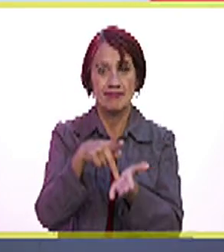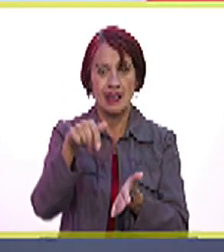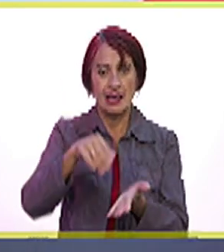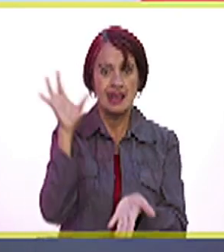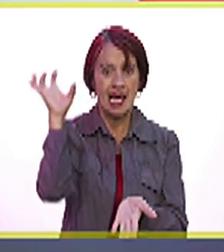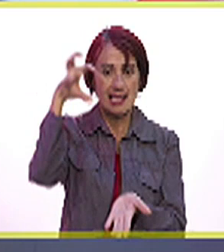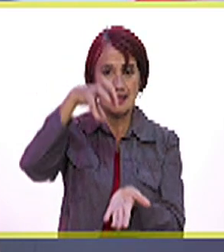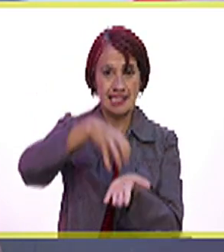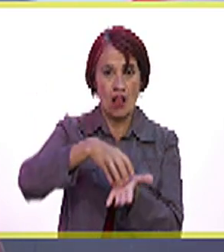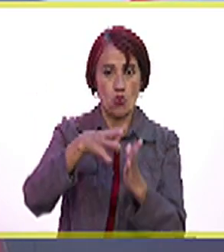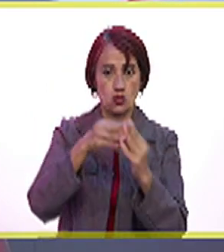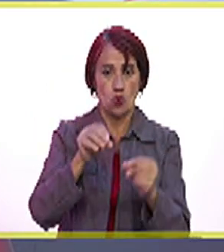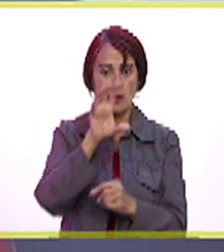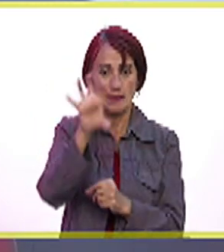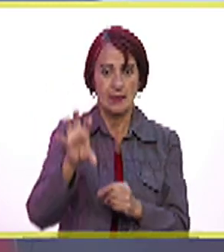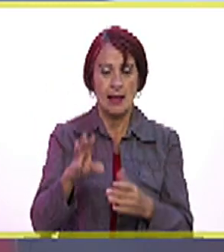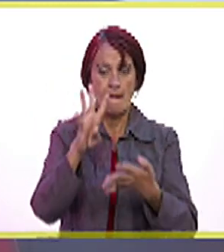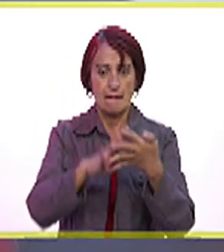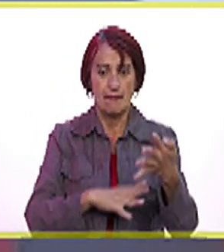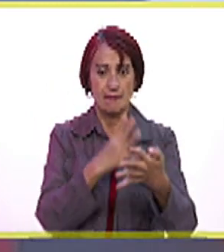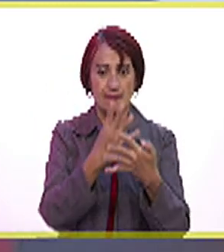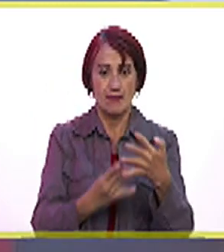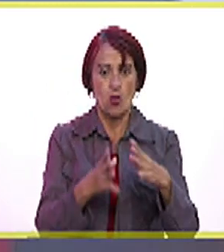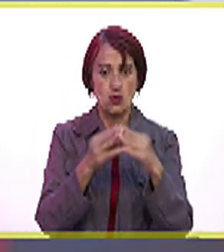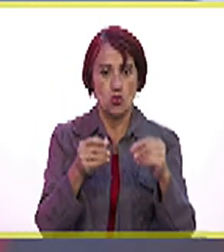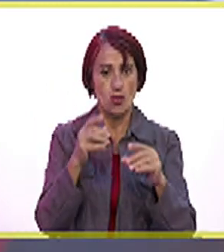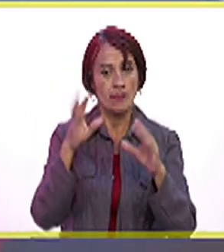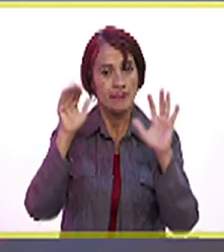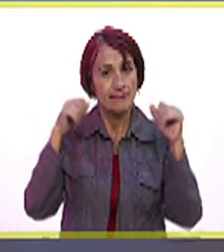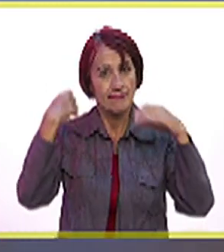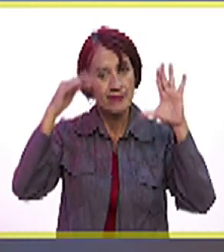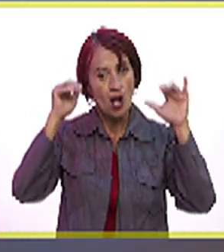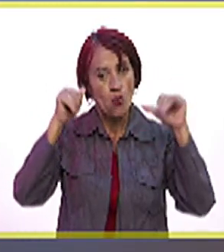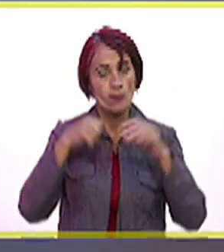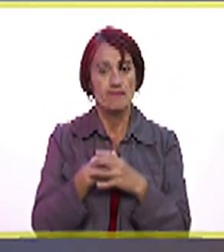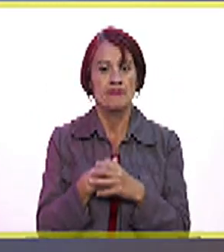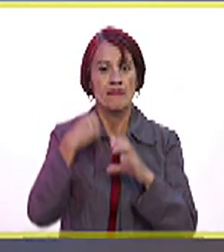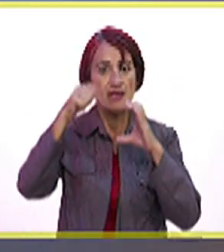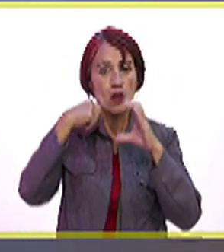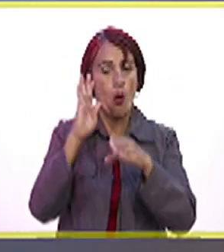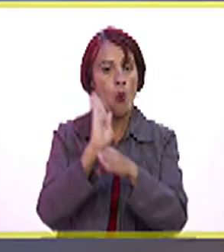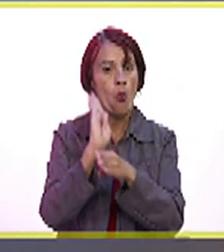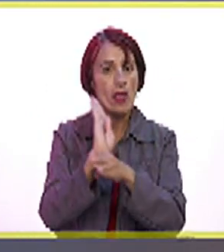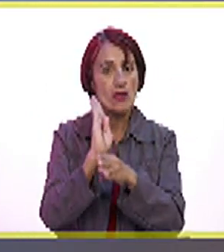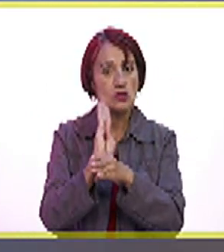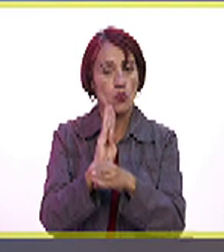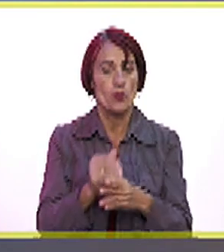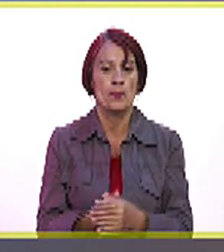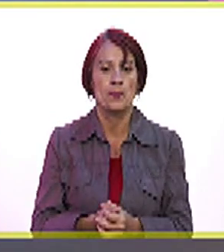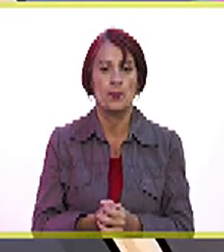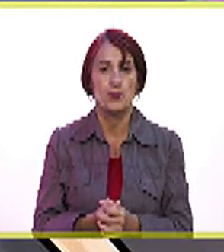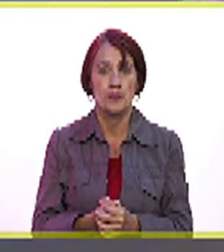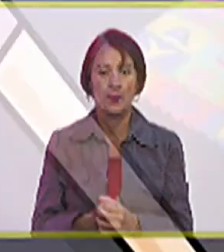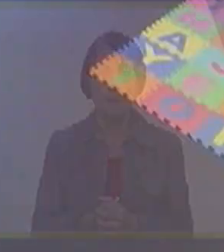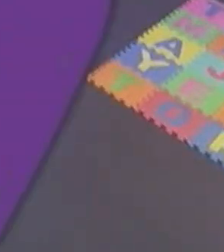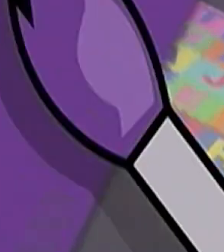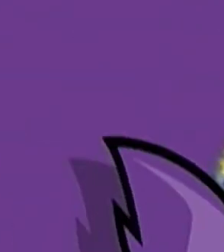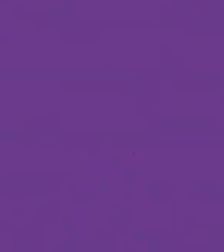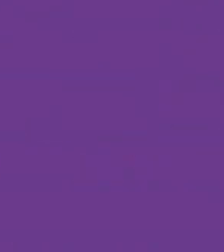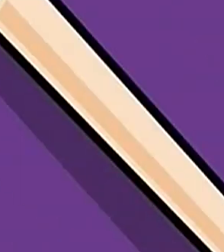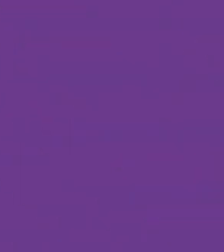tercer reto estudiantil de matemáticas. Les dejo con el video y nos vemos el próximo viernes. Cuídense y disfruten.